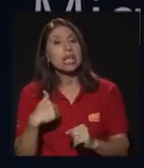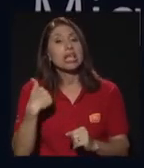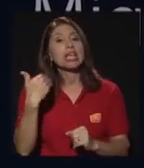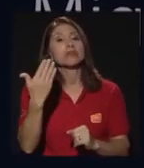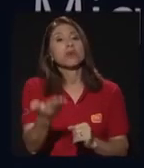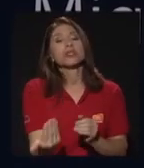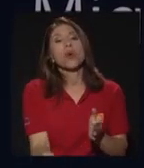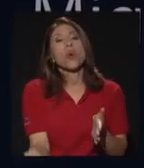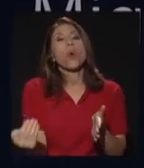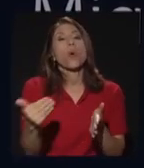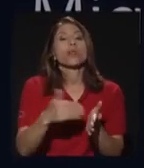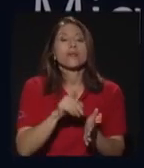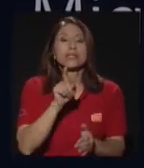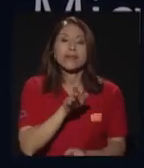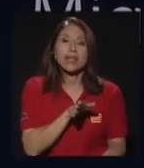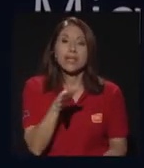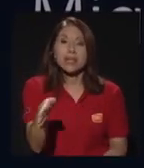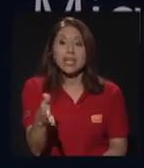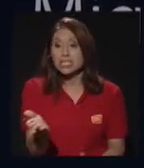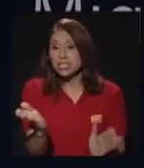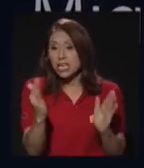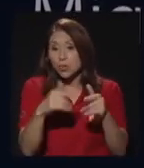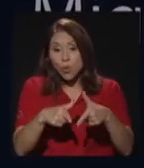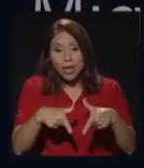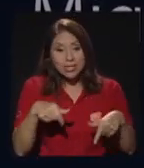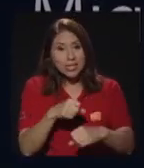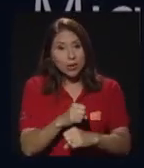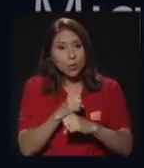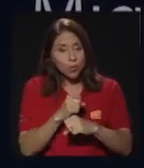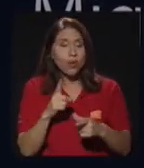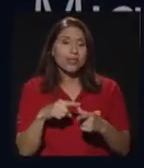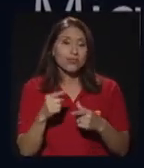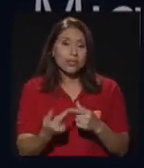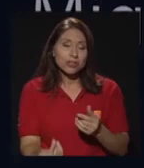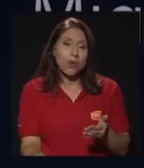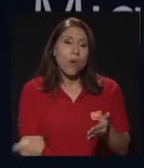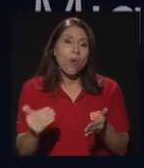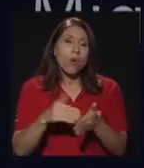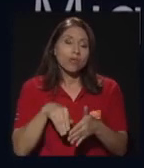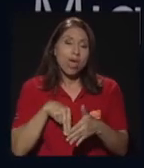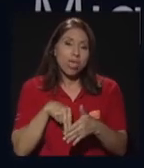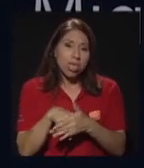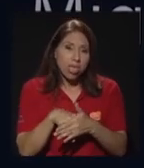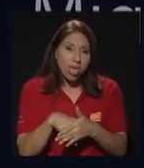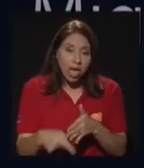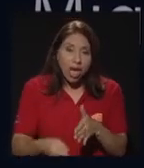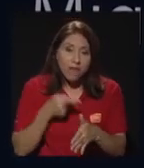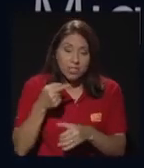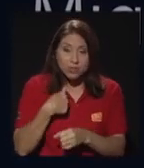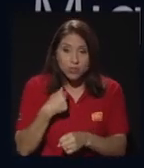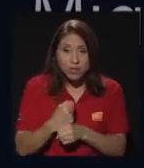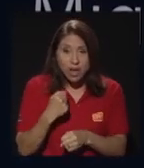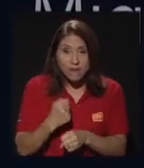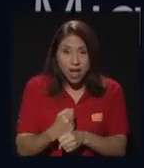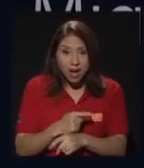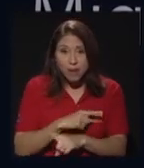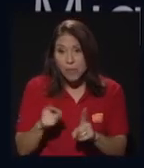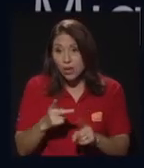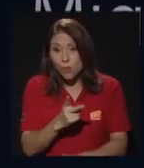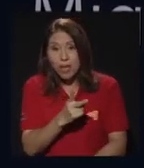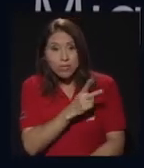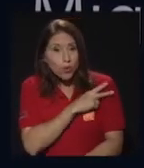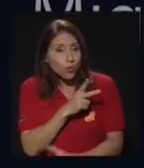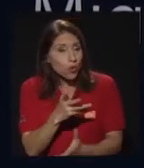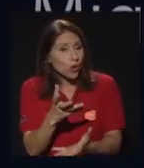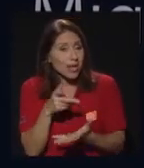no tiene el seguro, es otro obstáculo, ¿verdad? Uh-huh. Porque a veces uno trabaja, el patrón no quiere pagar el seguro,